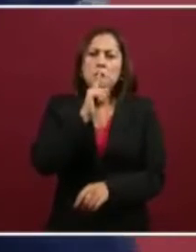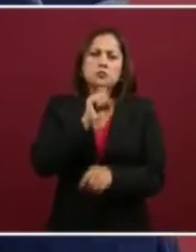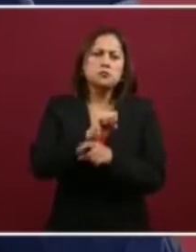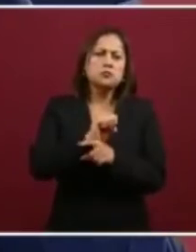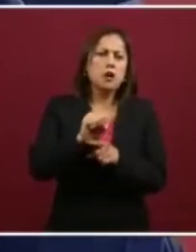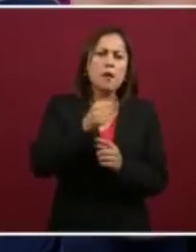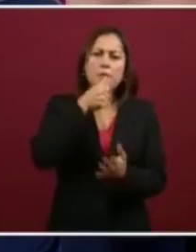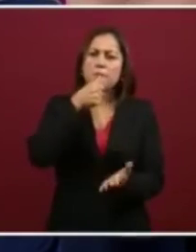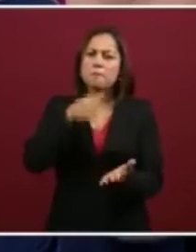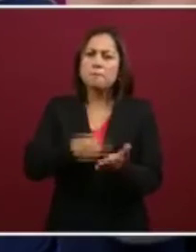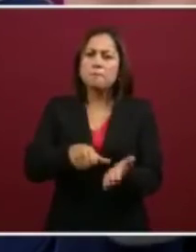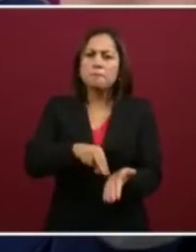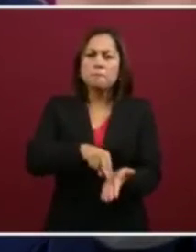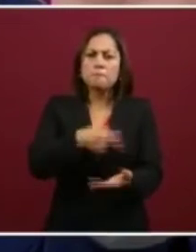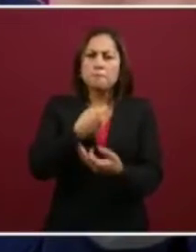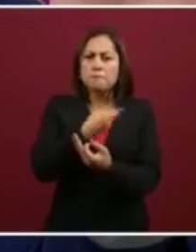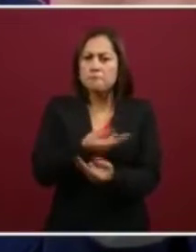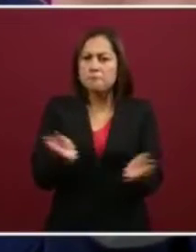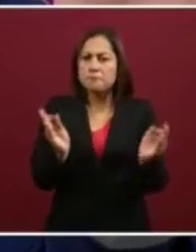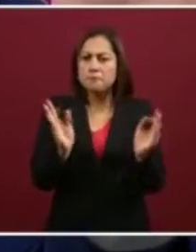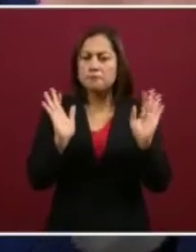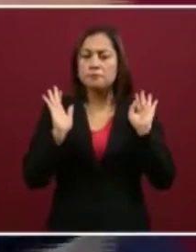O sea,